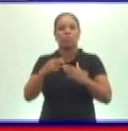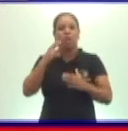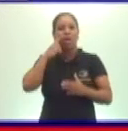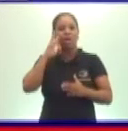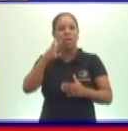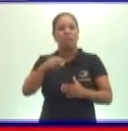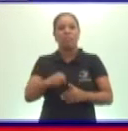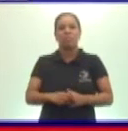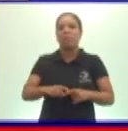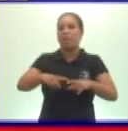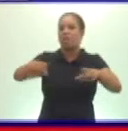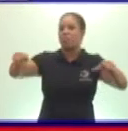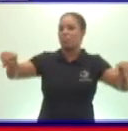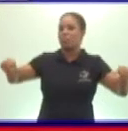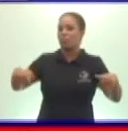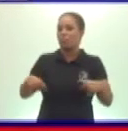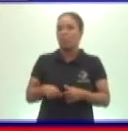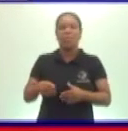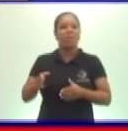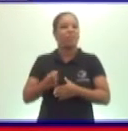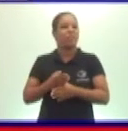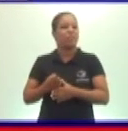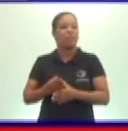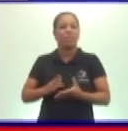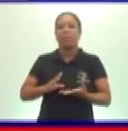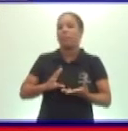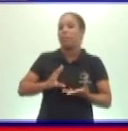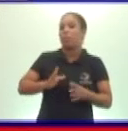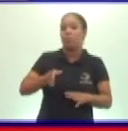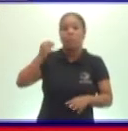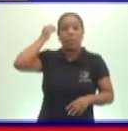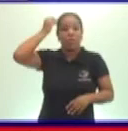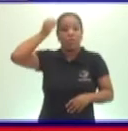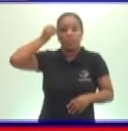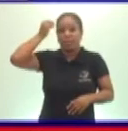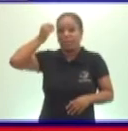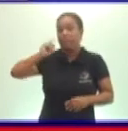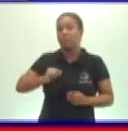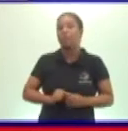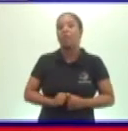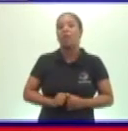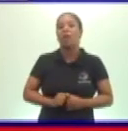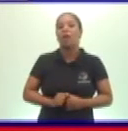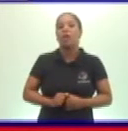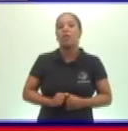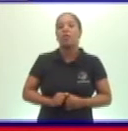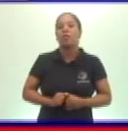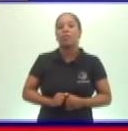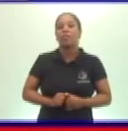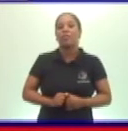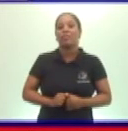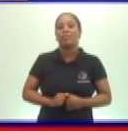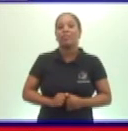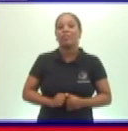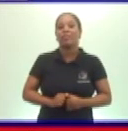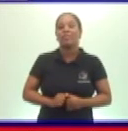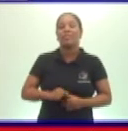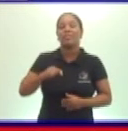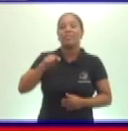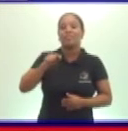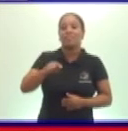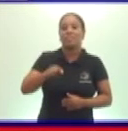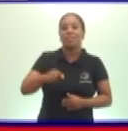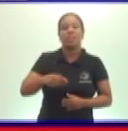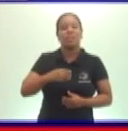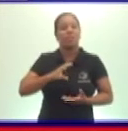en su aula. Hay diferentes maneras de pensar y por evidente realización hay